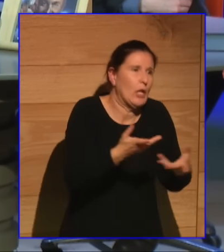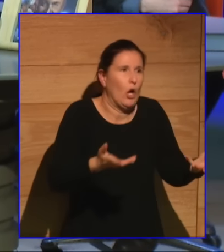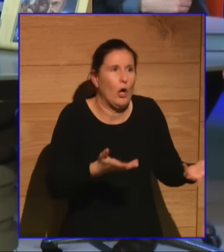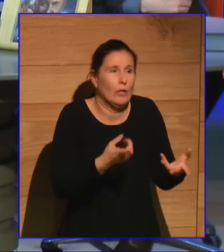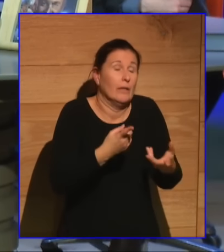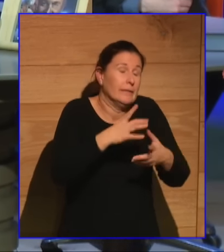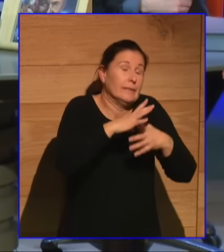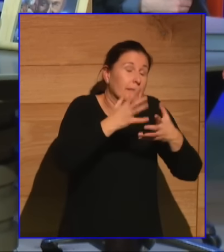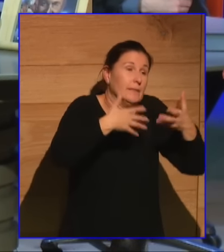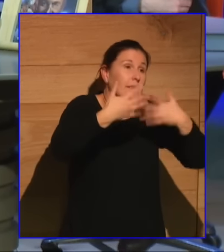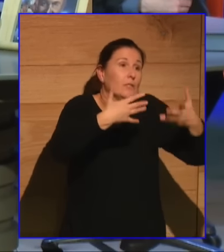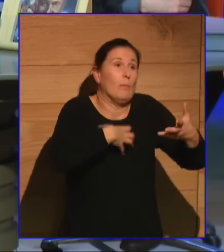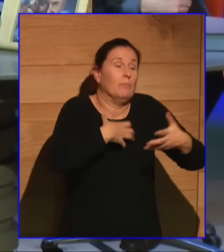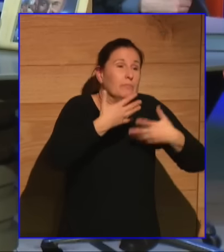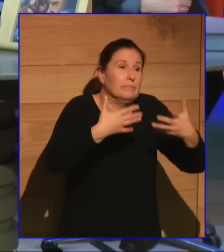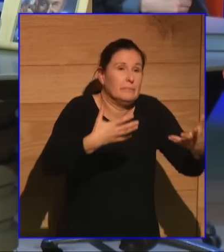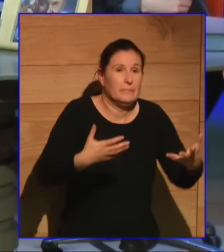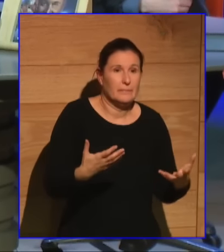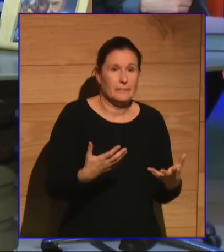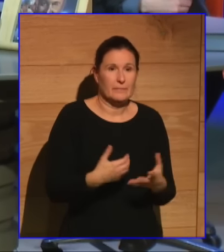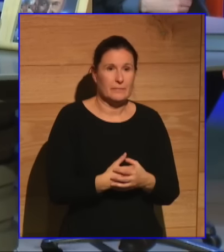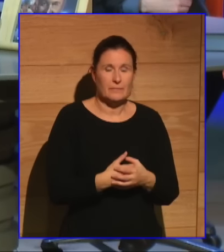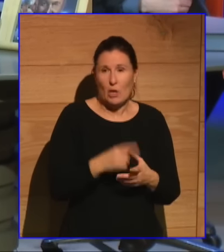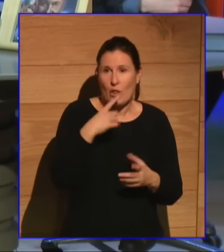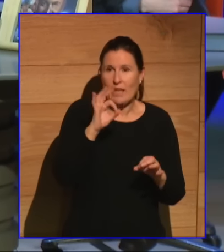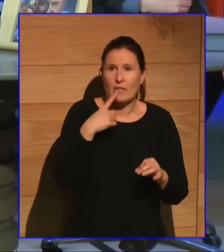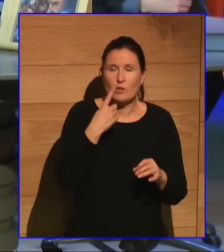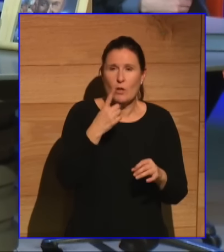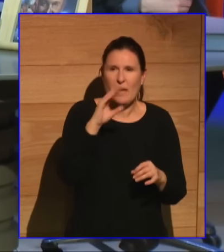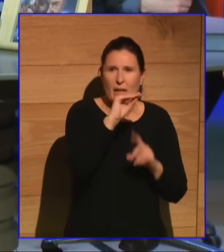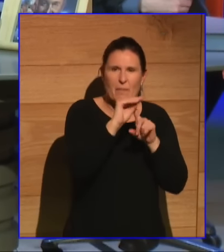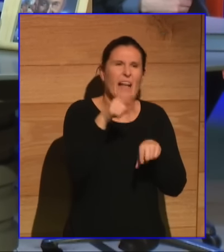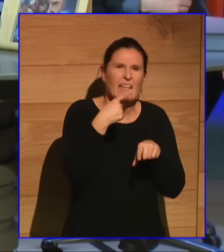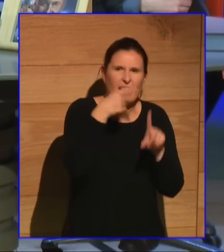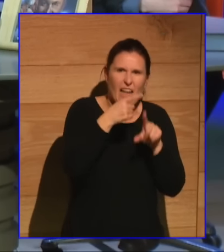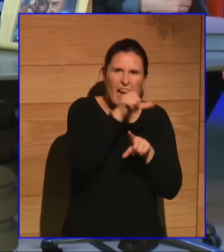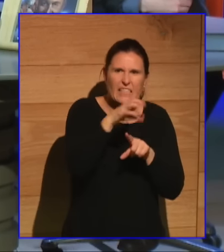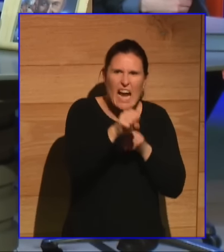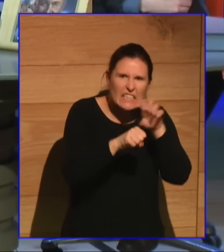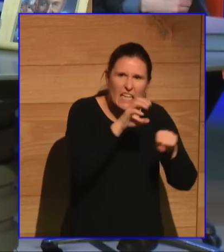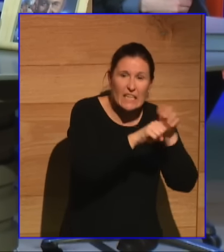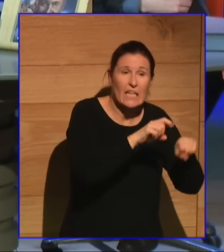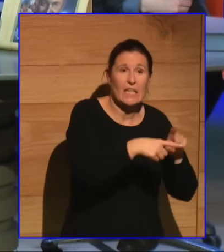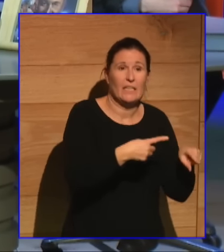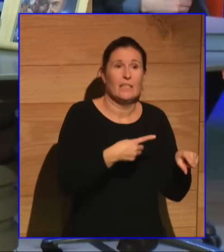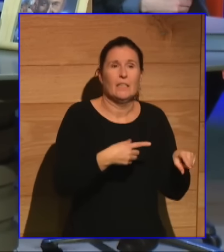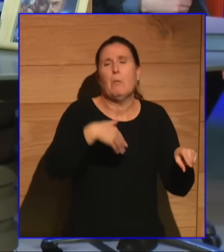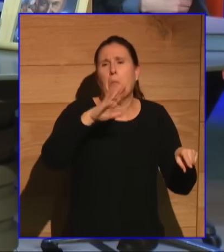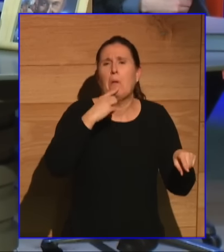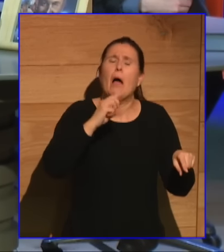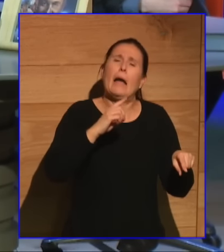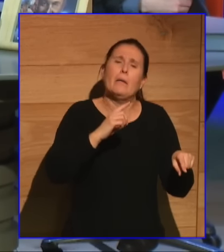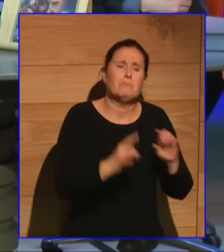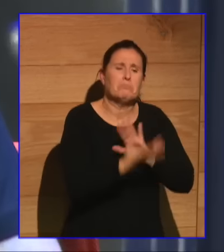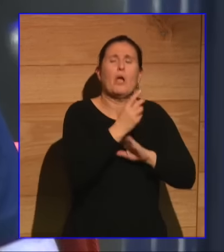se nos ha ido de las manos el monstruo. Se dedica a matar gente por San Diego. Lo dan por hecho. Y dice, bueno, pues ya hagamos una tercera